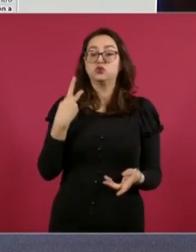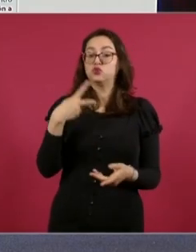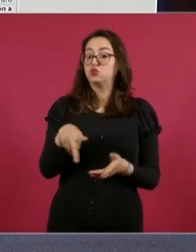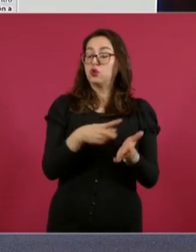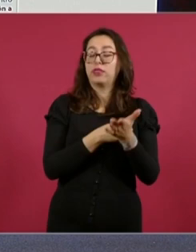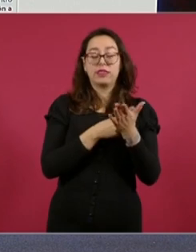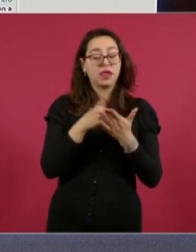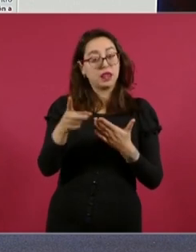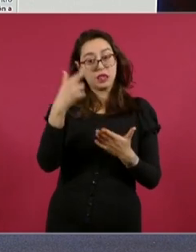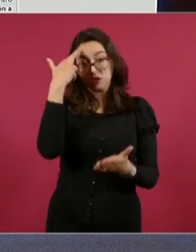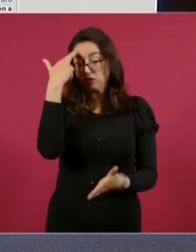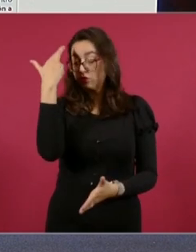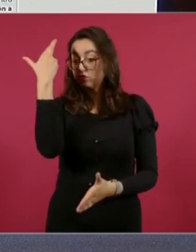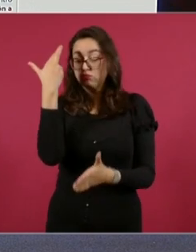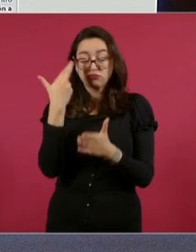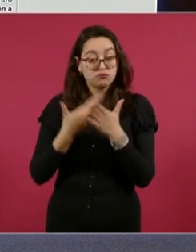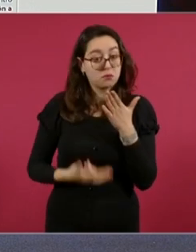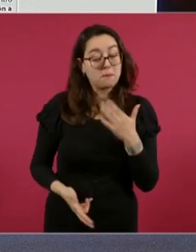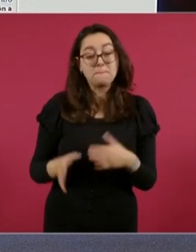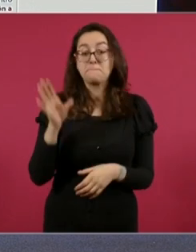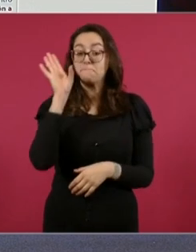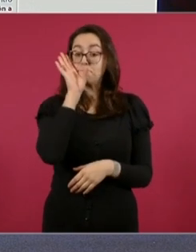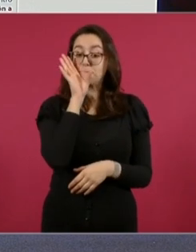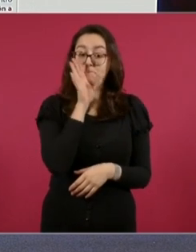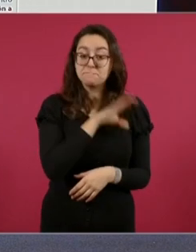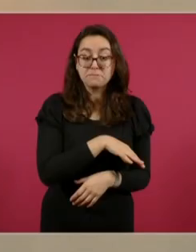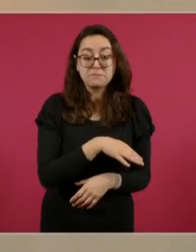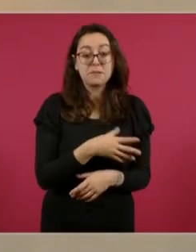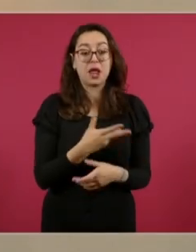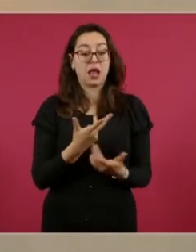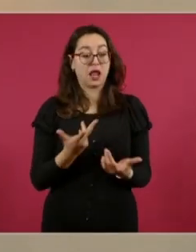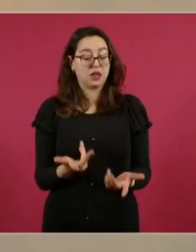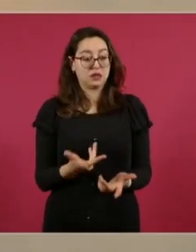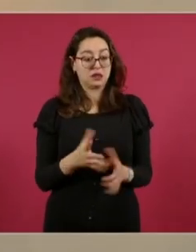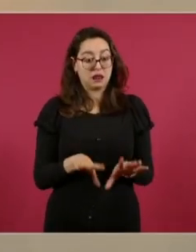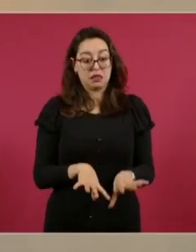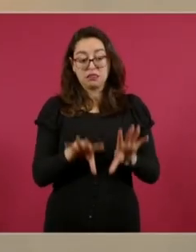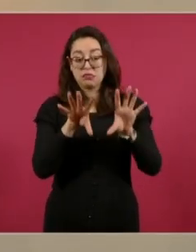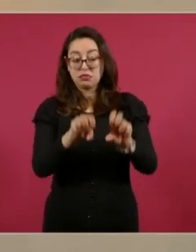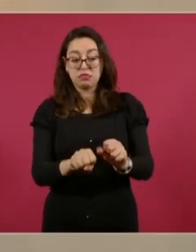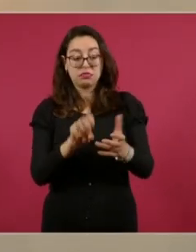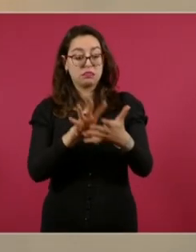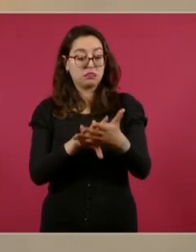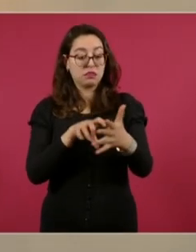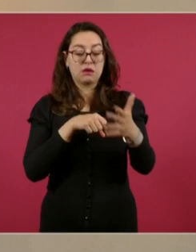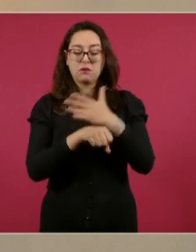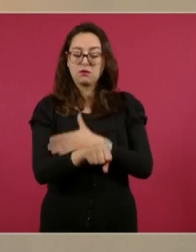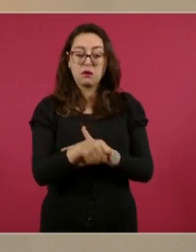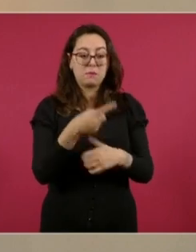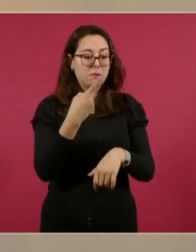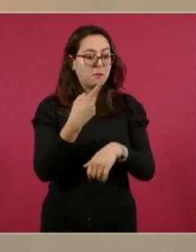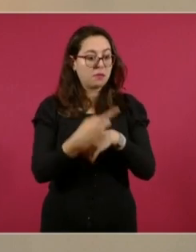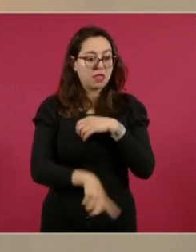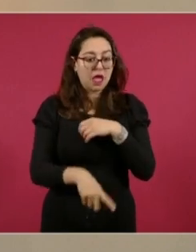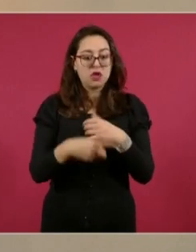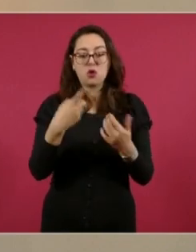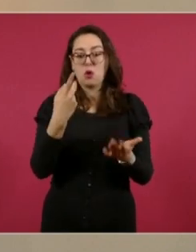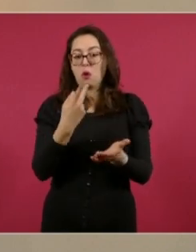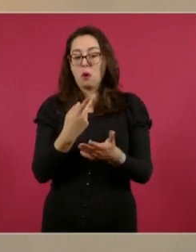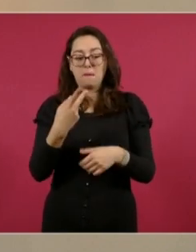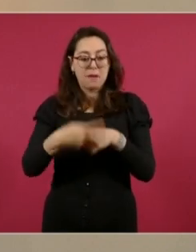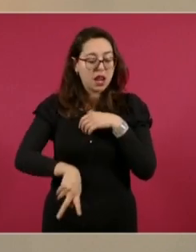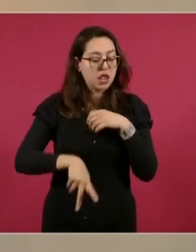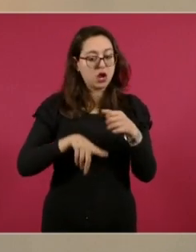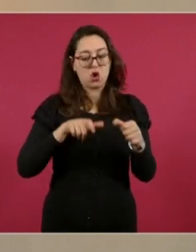su detención fue ilegal, ya que la situación no daba pauta a restringirlo de su libertad ni representaba riesgo alguno ante la cantidad